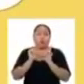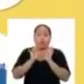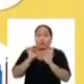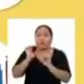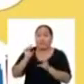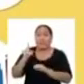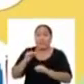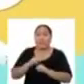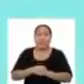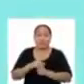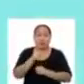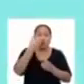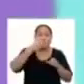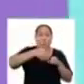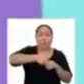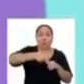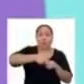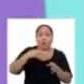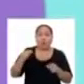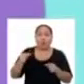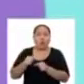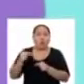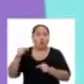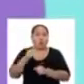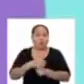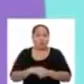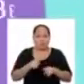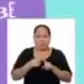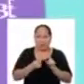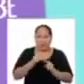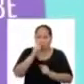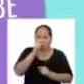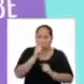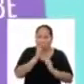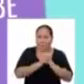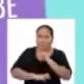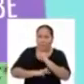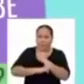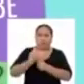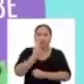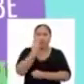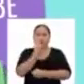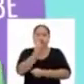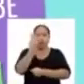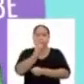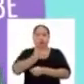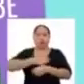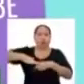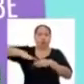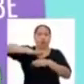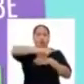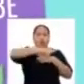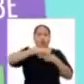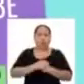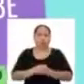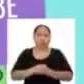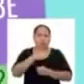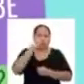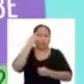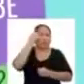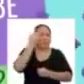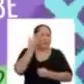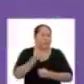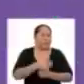otros petróleo y gas. Pero, ¿hay algún país que englobe todo o sea autosuficiente? A ver, dejaré que pienses un